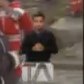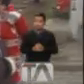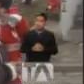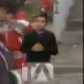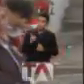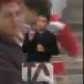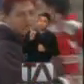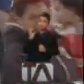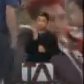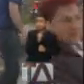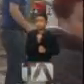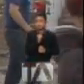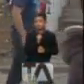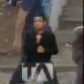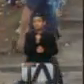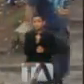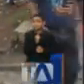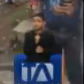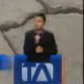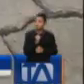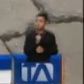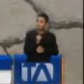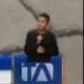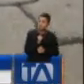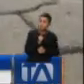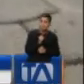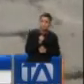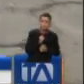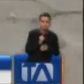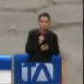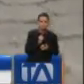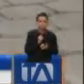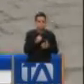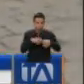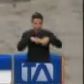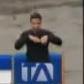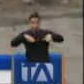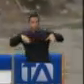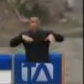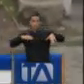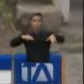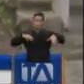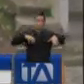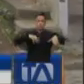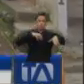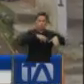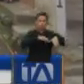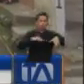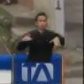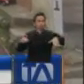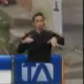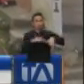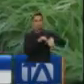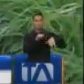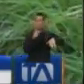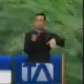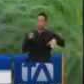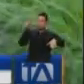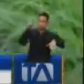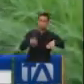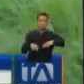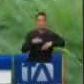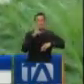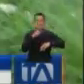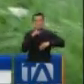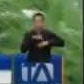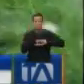Esta imagen lo dice todo. El contraste entre las calles adoquinadas y este pasaje con grietas profundas de